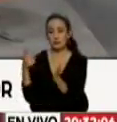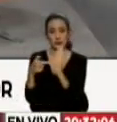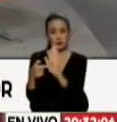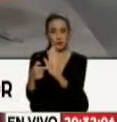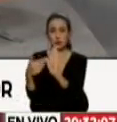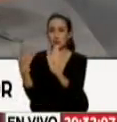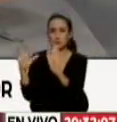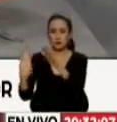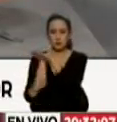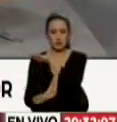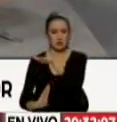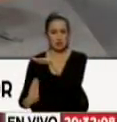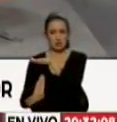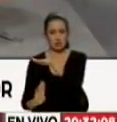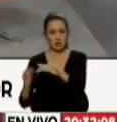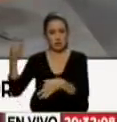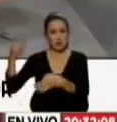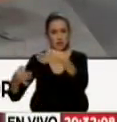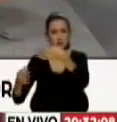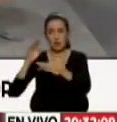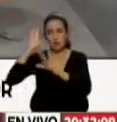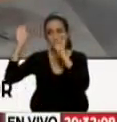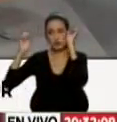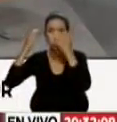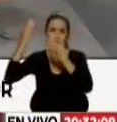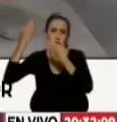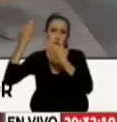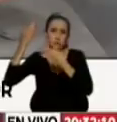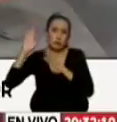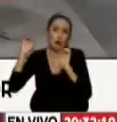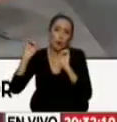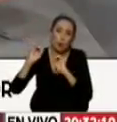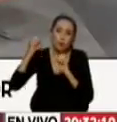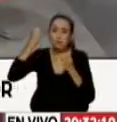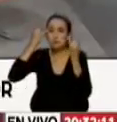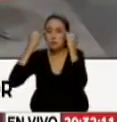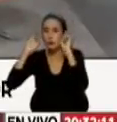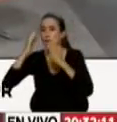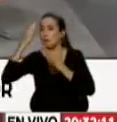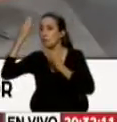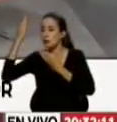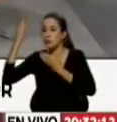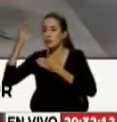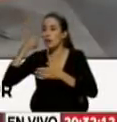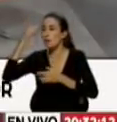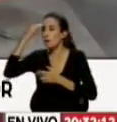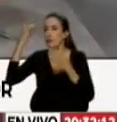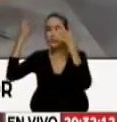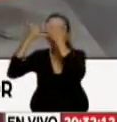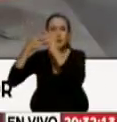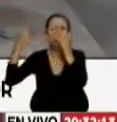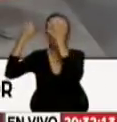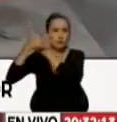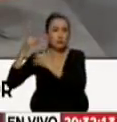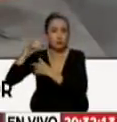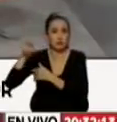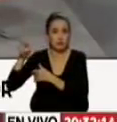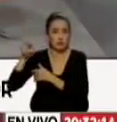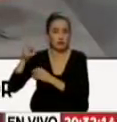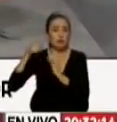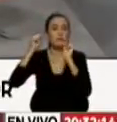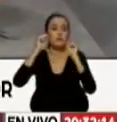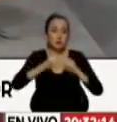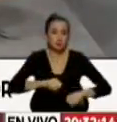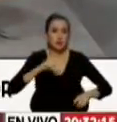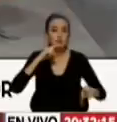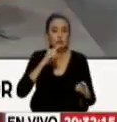base jurídica, significa que es una estrategia política, el hecho de descalificar a los detractores del régimen. Y ponerse en la posición